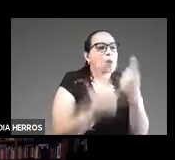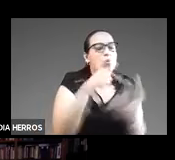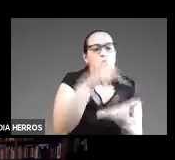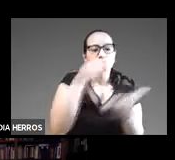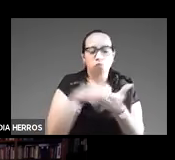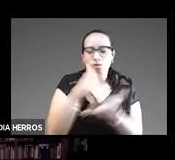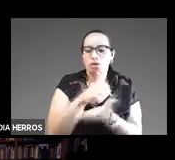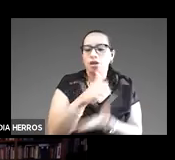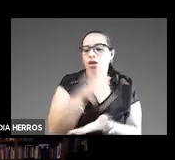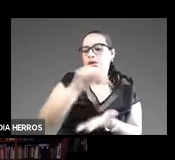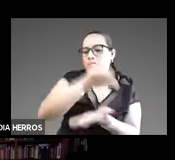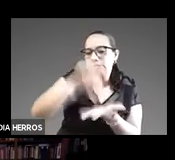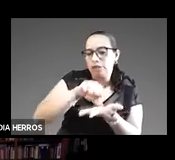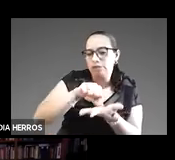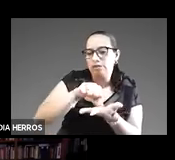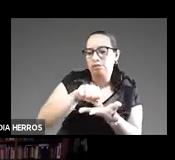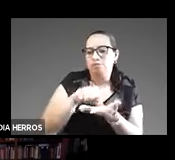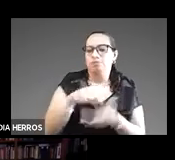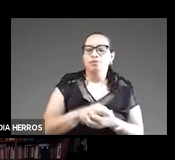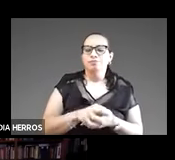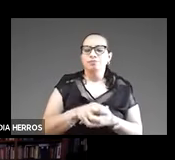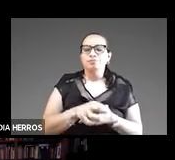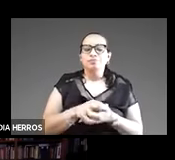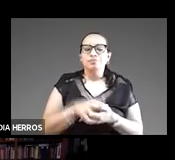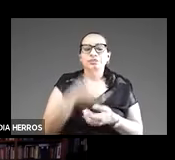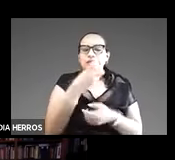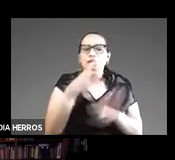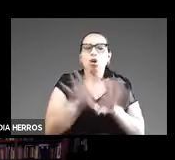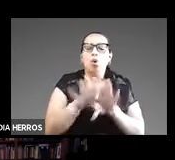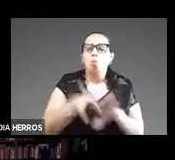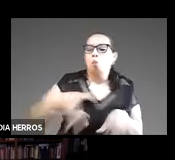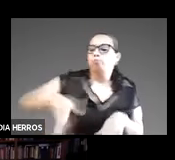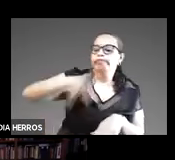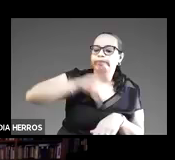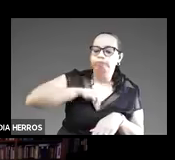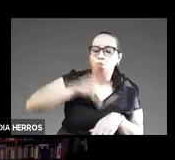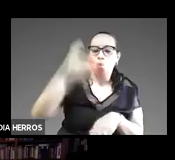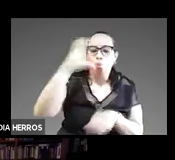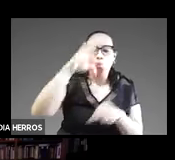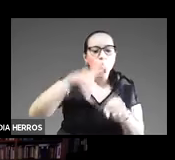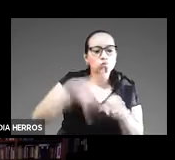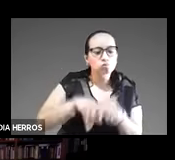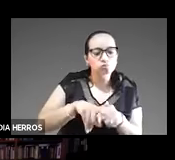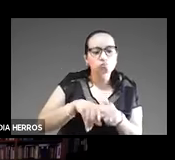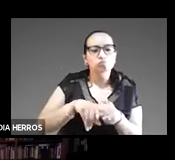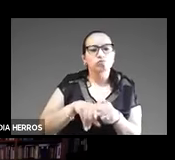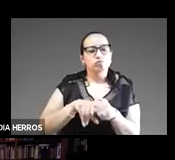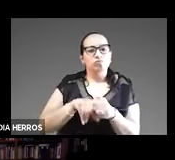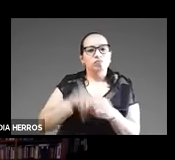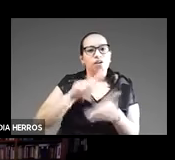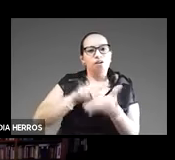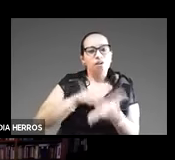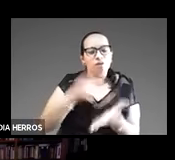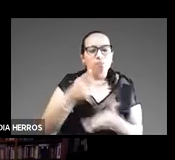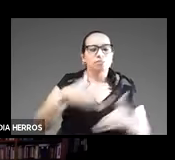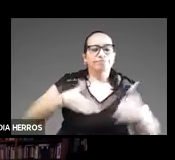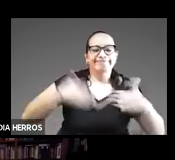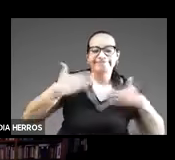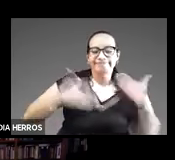que ver con la disputa del espacio público y la reapropiación cultural y de disfrute de